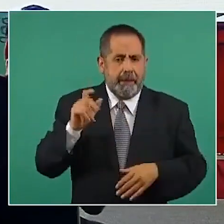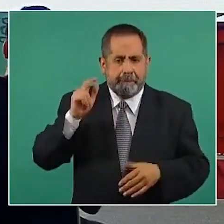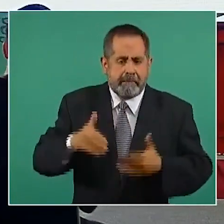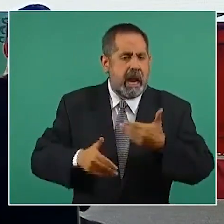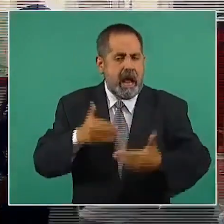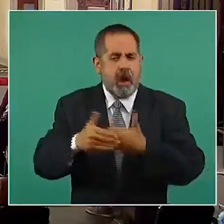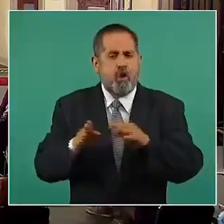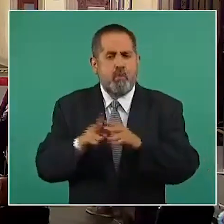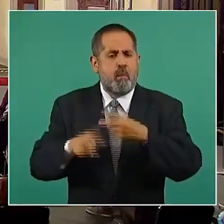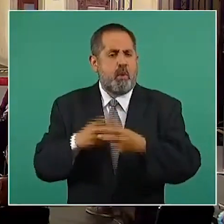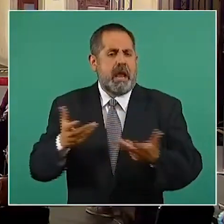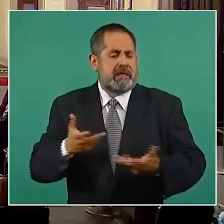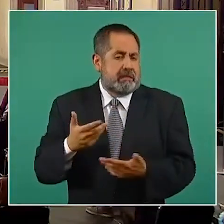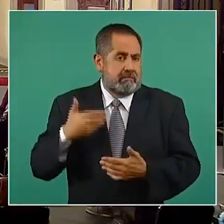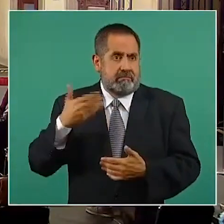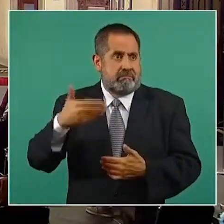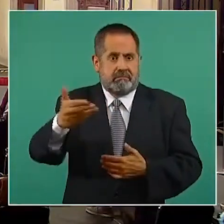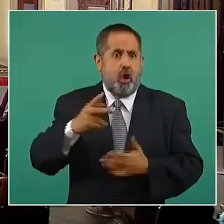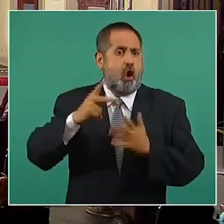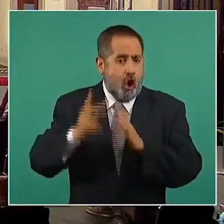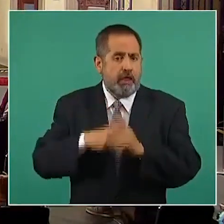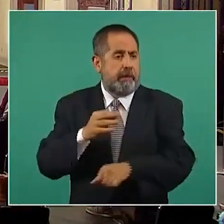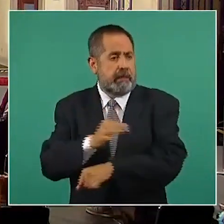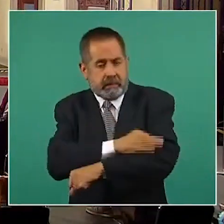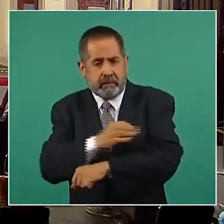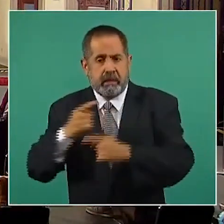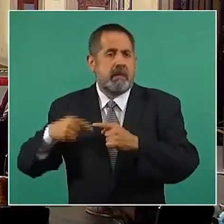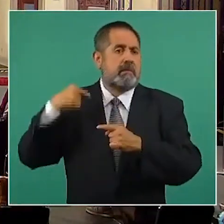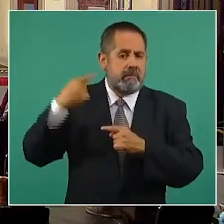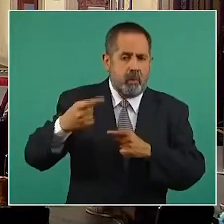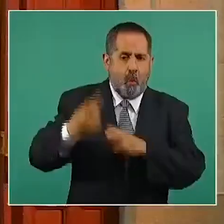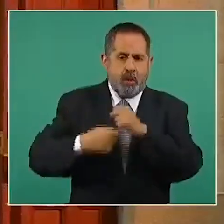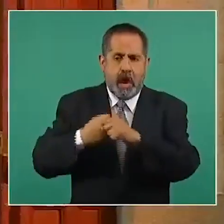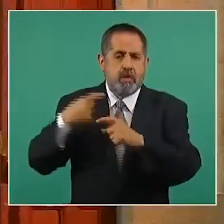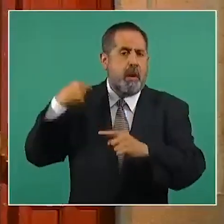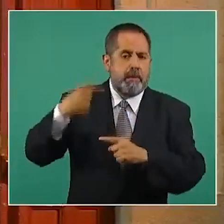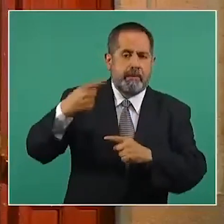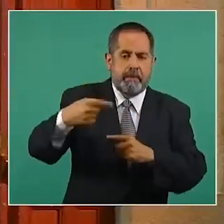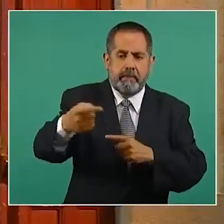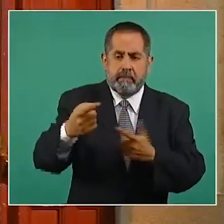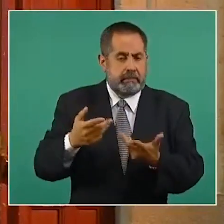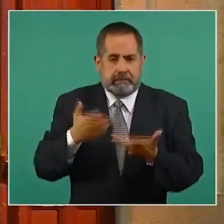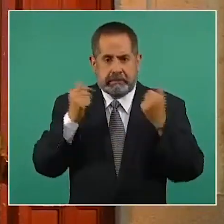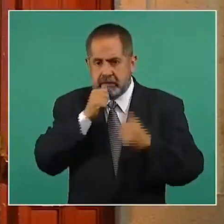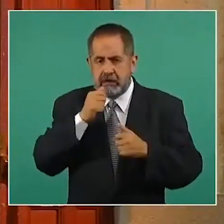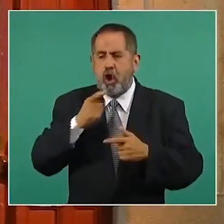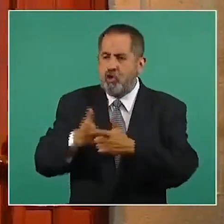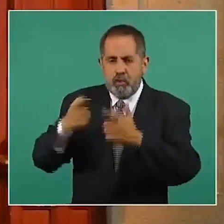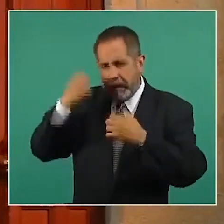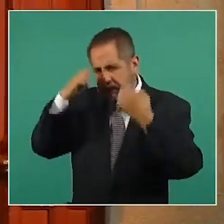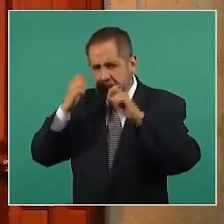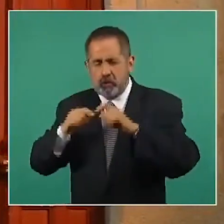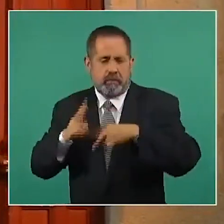siguientes fases posteriores de revacunación para siguientes años, y esto es parte de lo que estamos haciendo con todos los grupos de expertos. Entonces, con